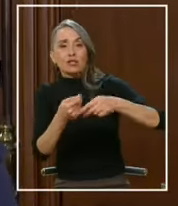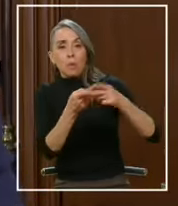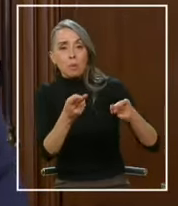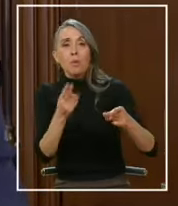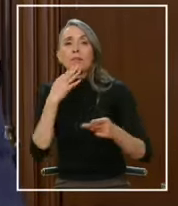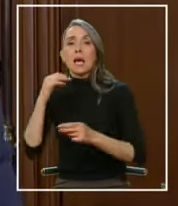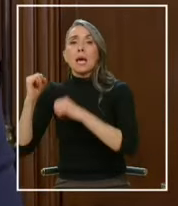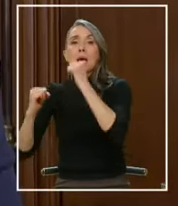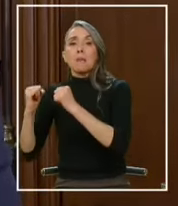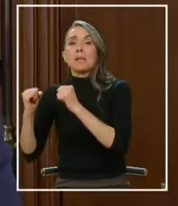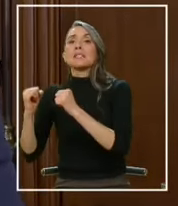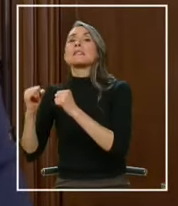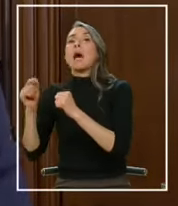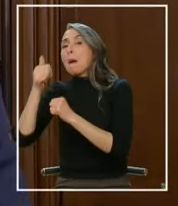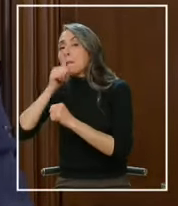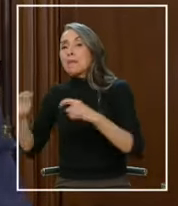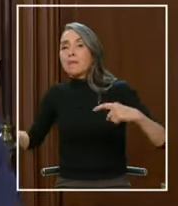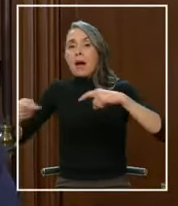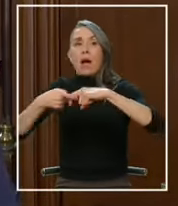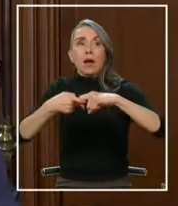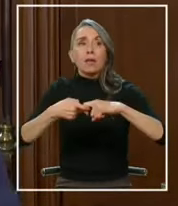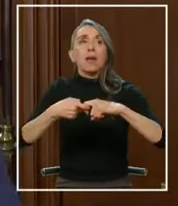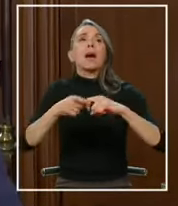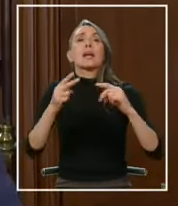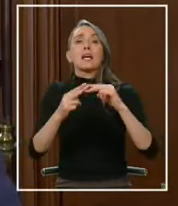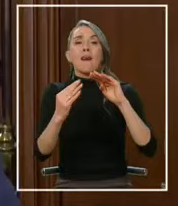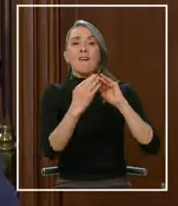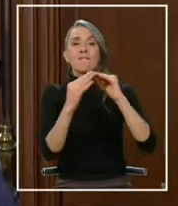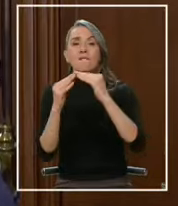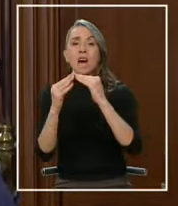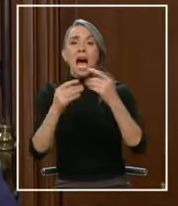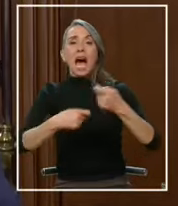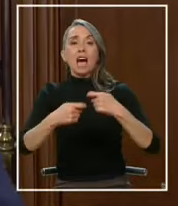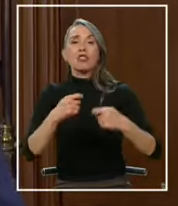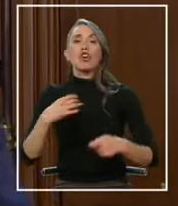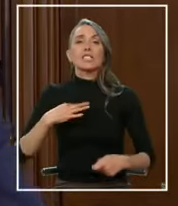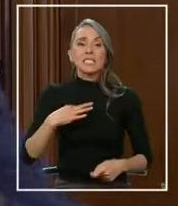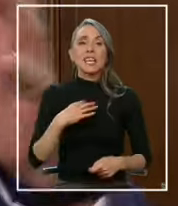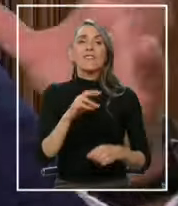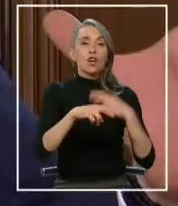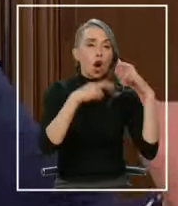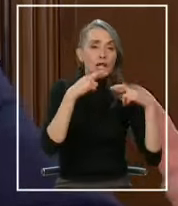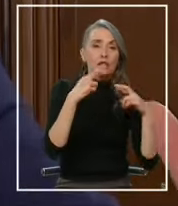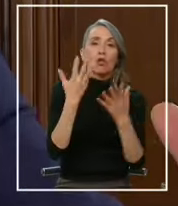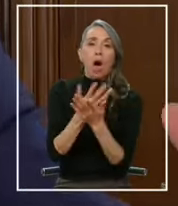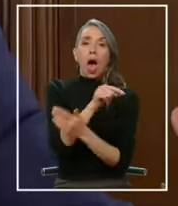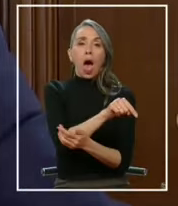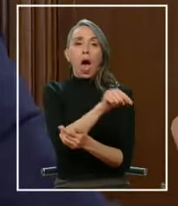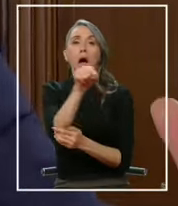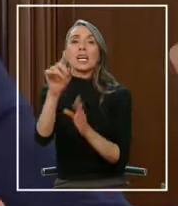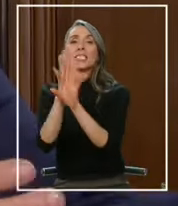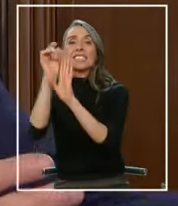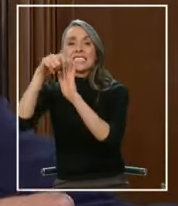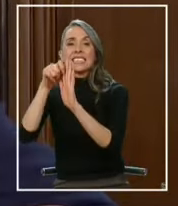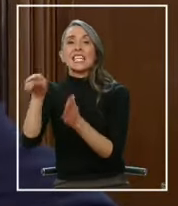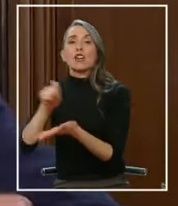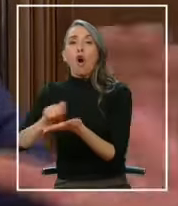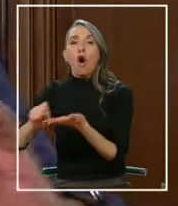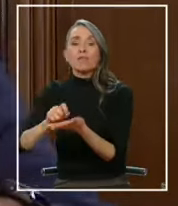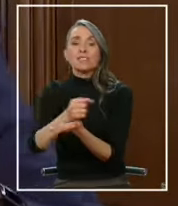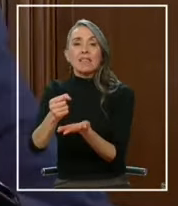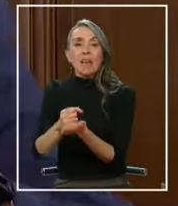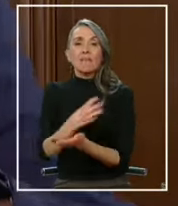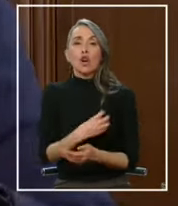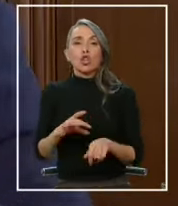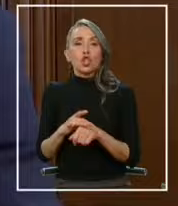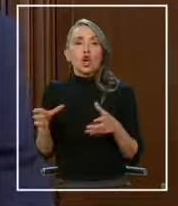mí me gusta la idea de los barrios cívicos donde coexisten el restaurante, el cine, los trámites, el CEFAM.